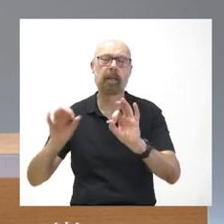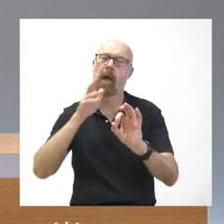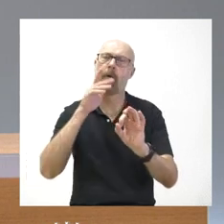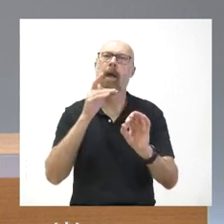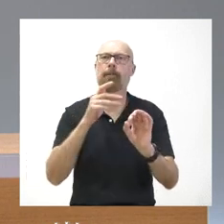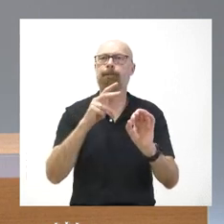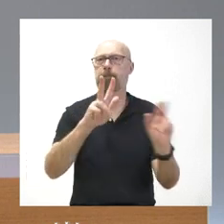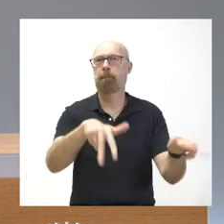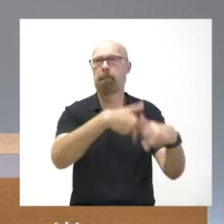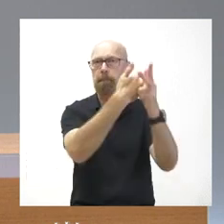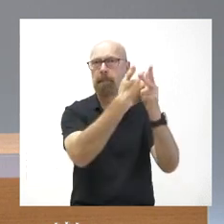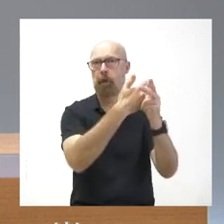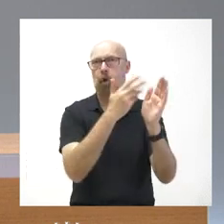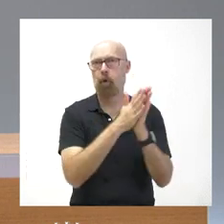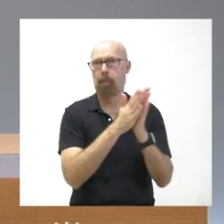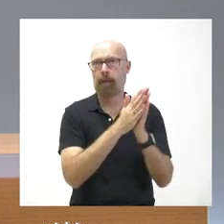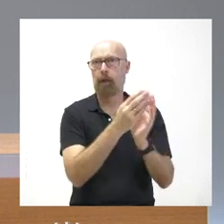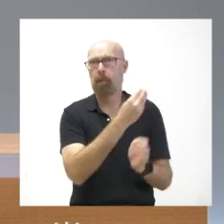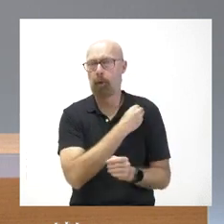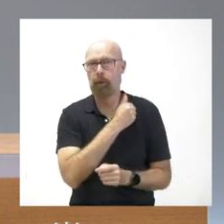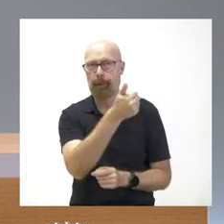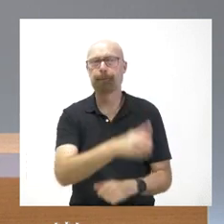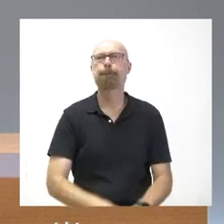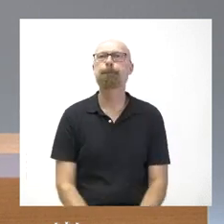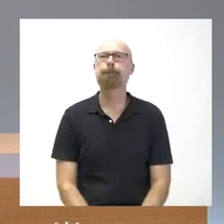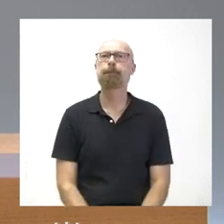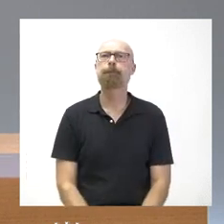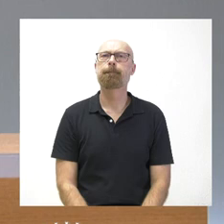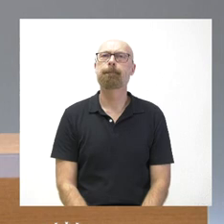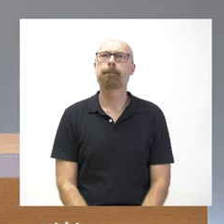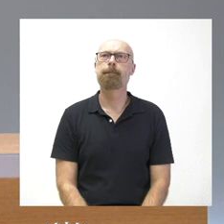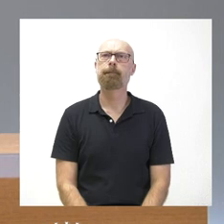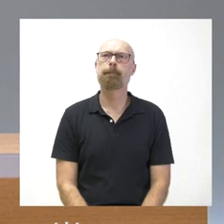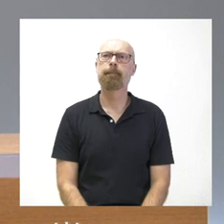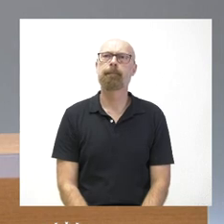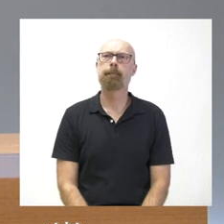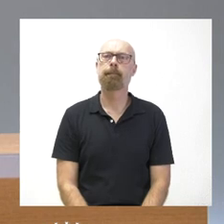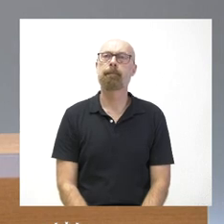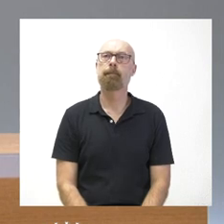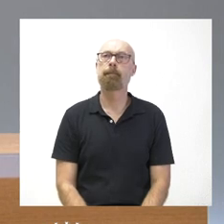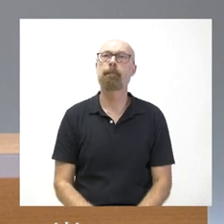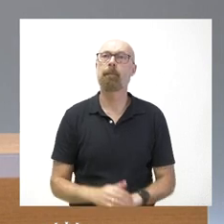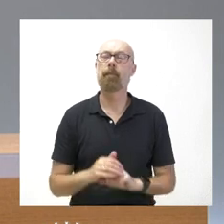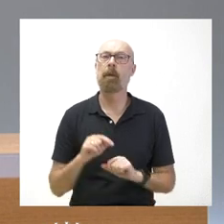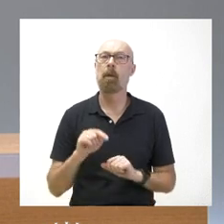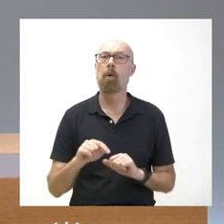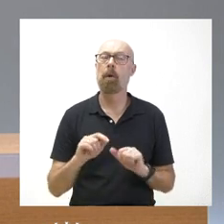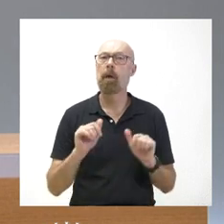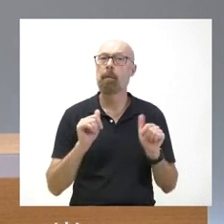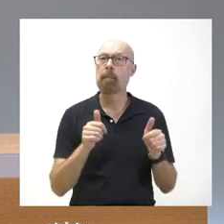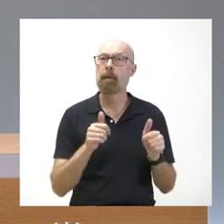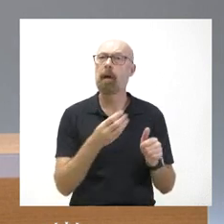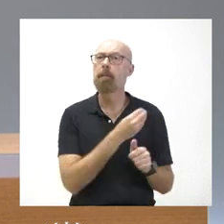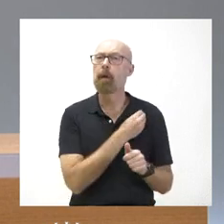el turno de los compañeros que nos siguen las diferentes provincias y creo que ya oímos a a